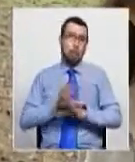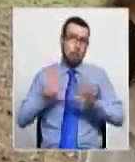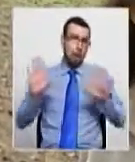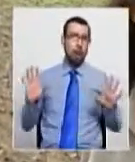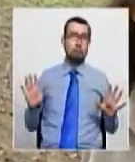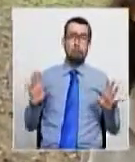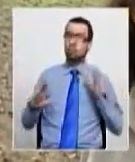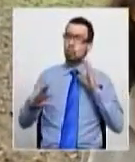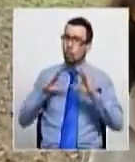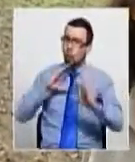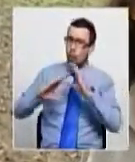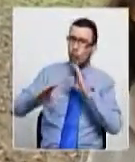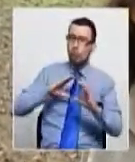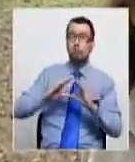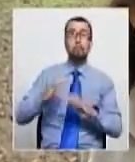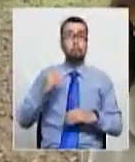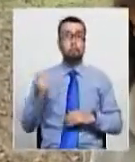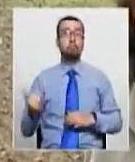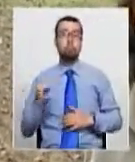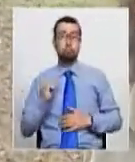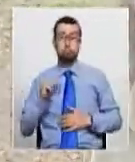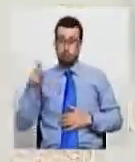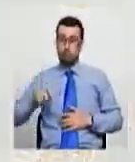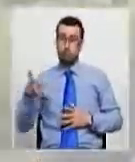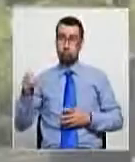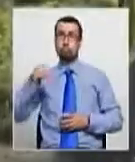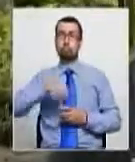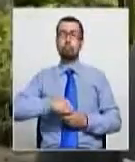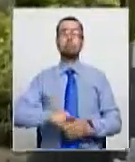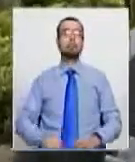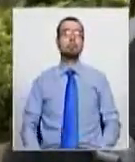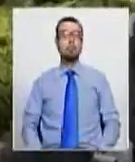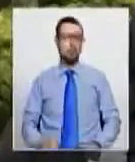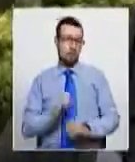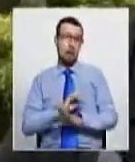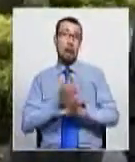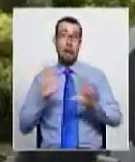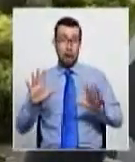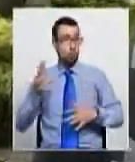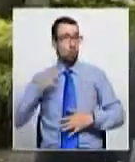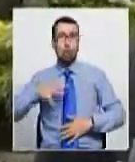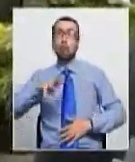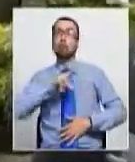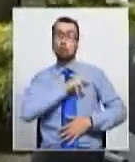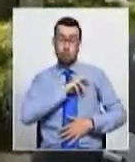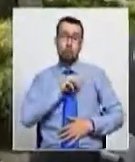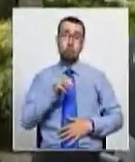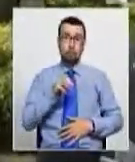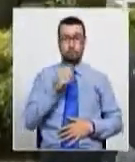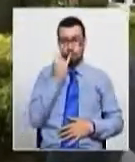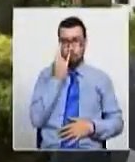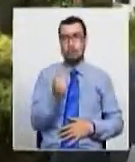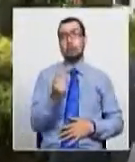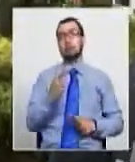las comunicaciones debe estar incluido claro eso nos incumbe a todos los colombianos